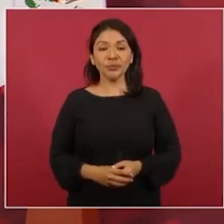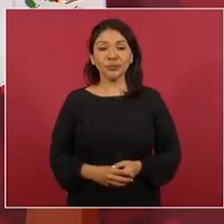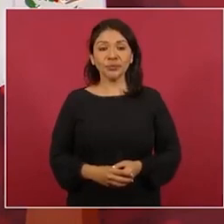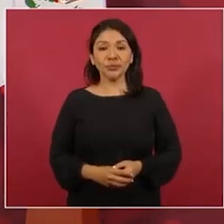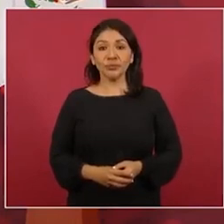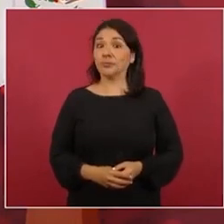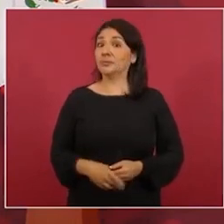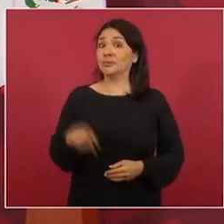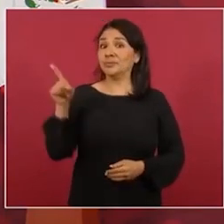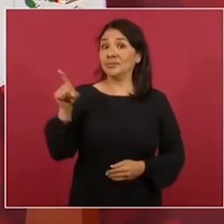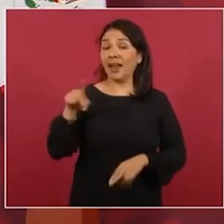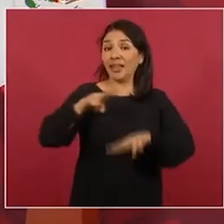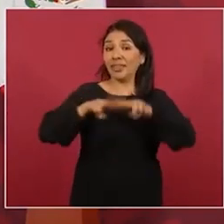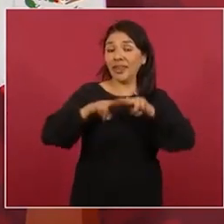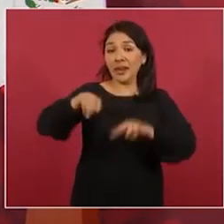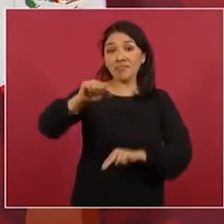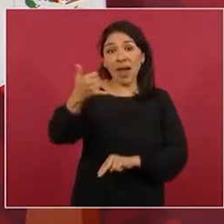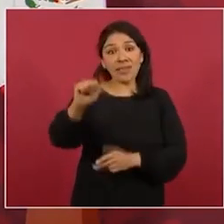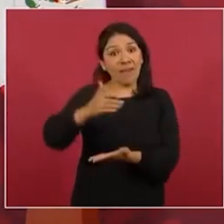Ah, frenón al Tren Maya.